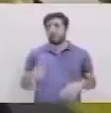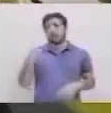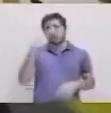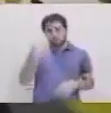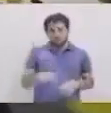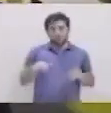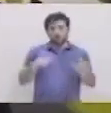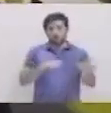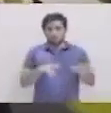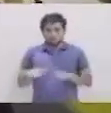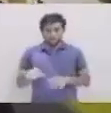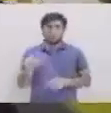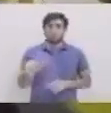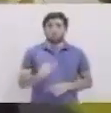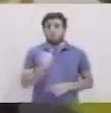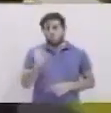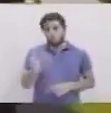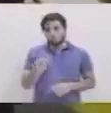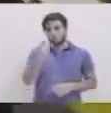el preludio número 7.